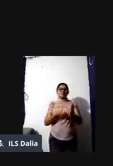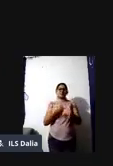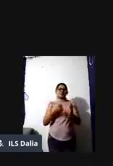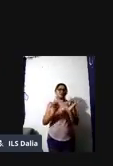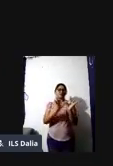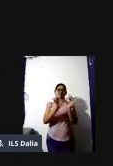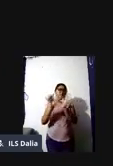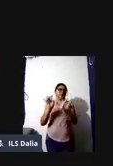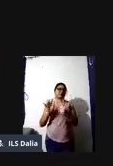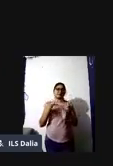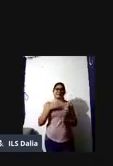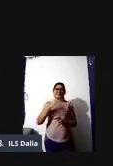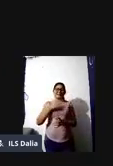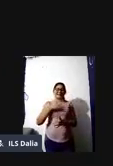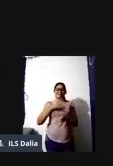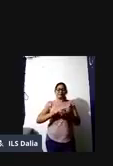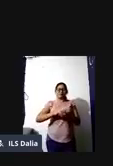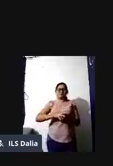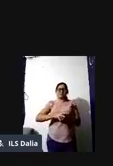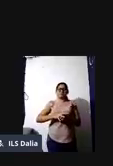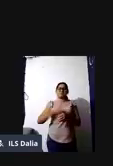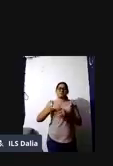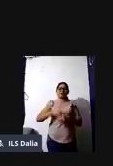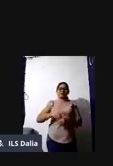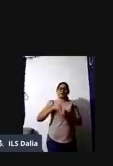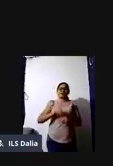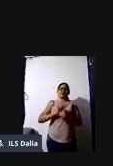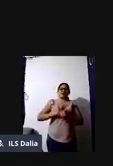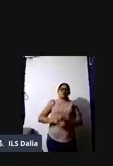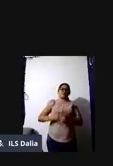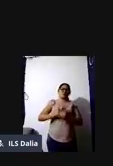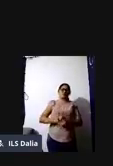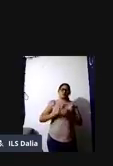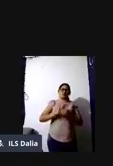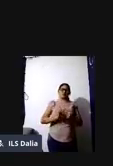proyecto, entonces ellos y ellas también sintieron